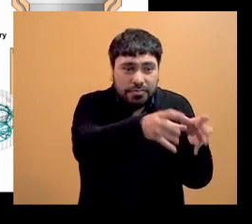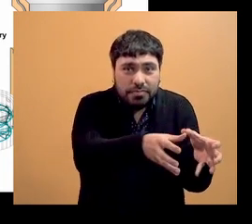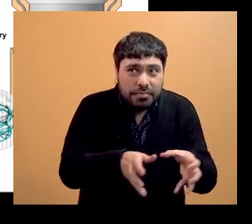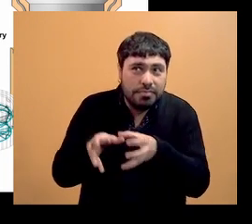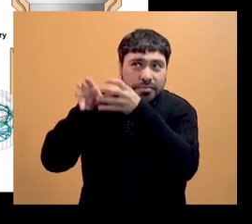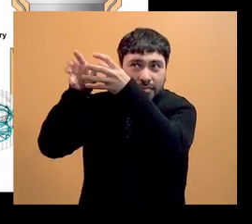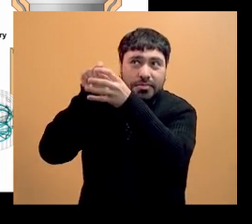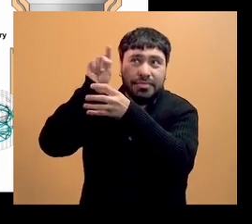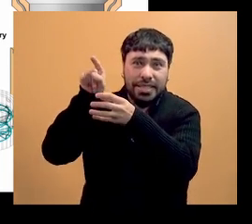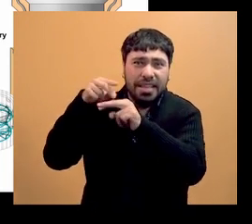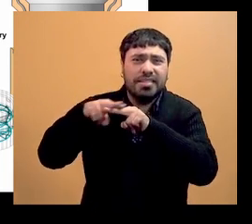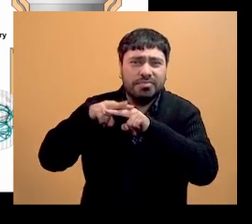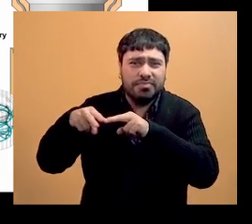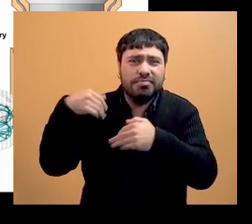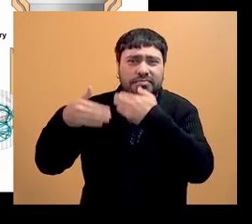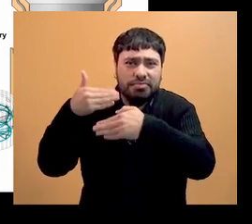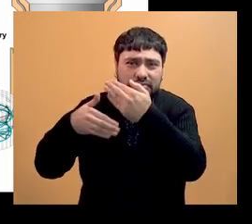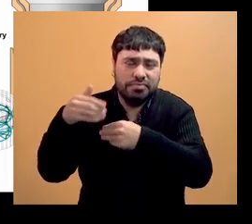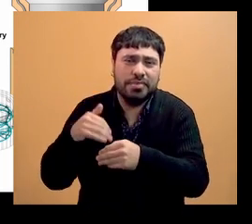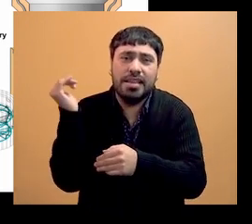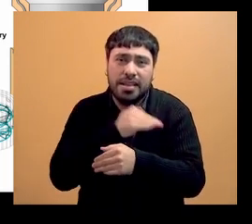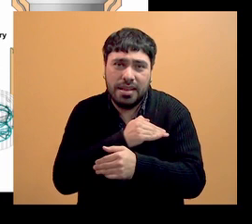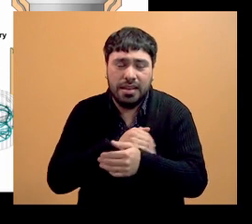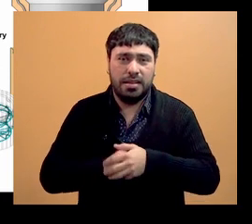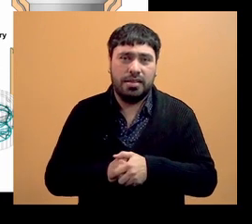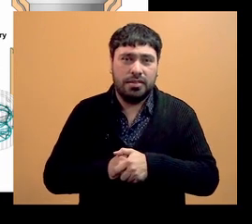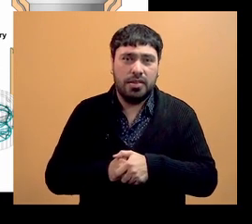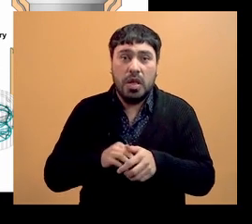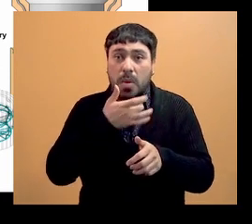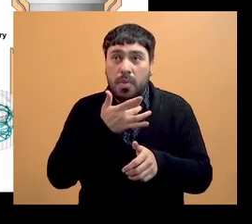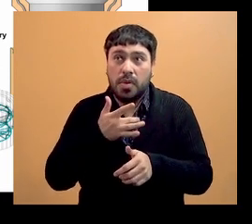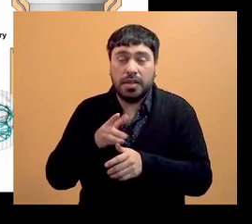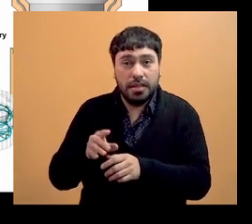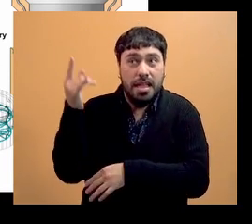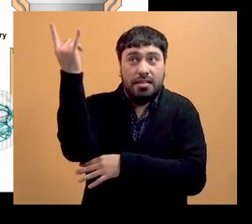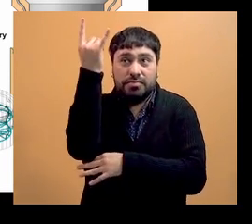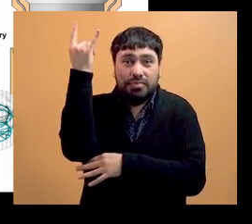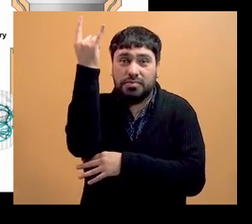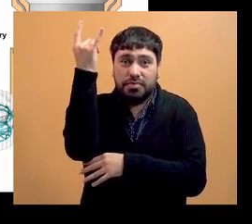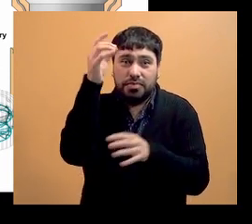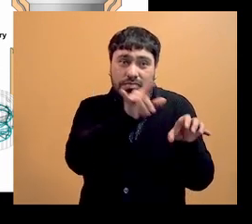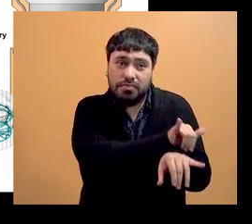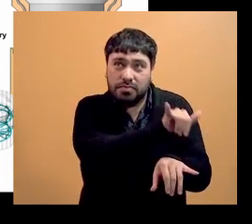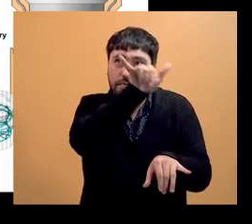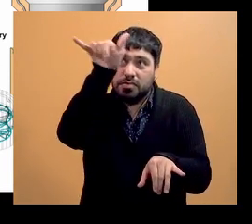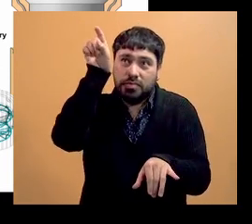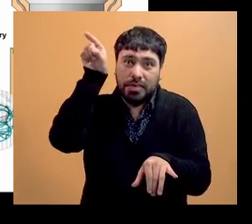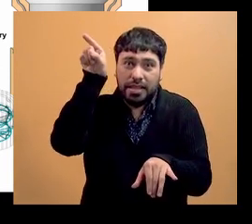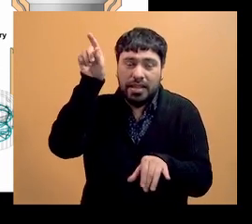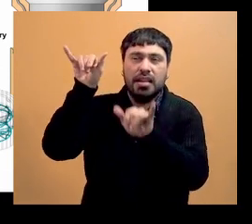que va a facilitar nuestra permanencia en el espacio y la construcción de cada vez mayores y más complejas estructuras e instalaciones.